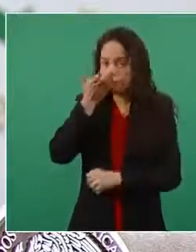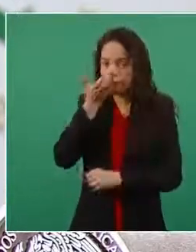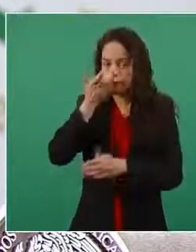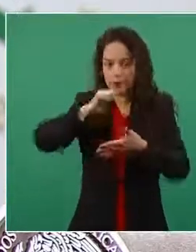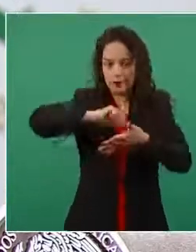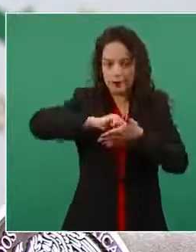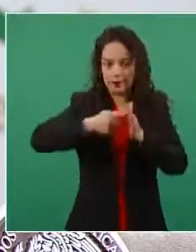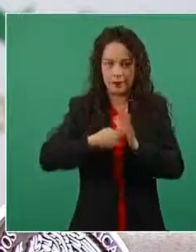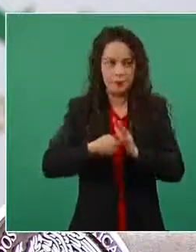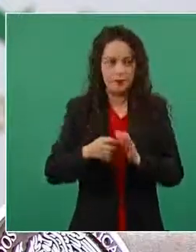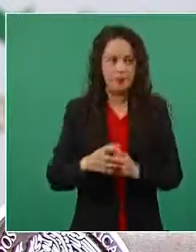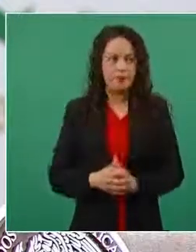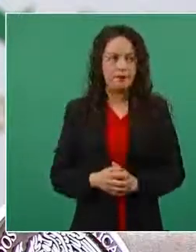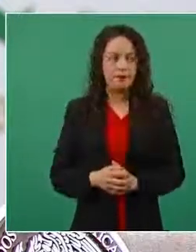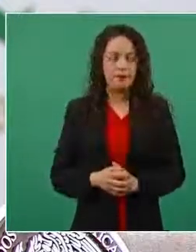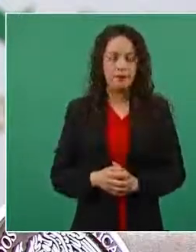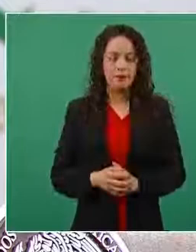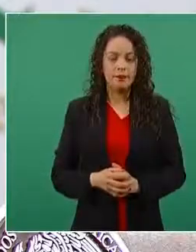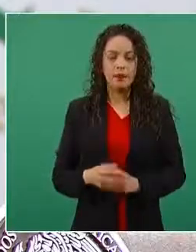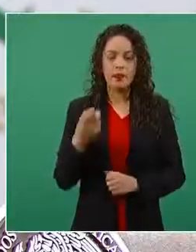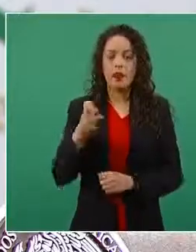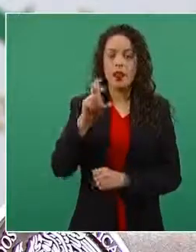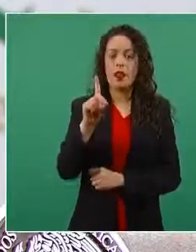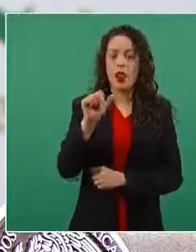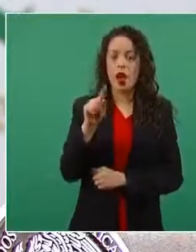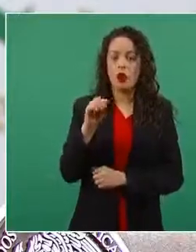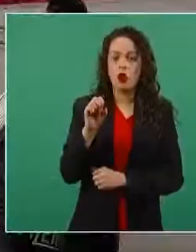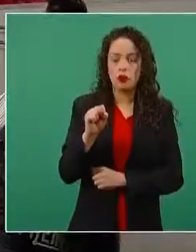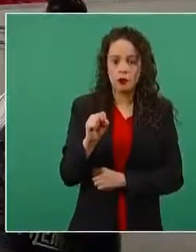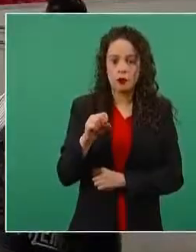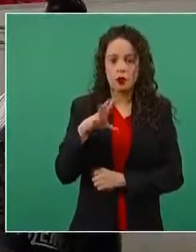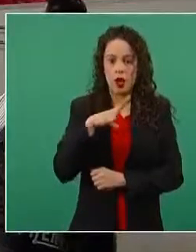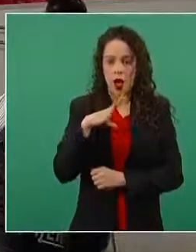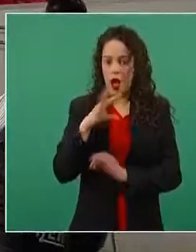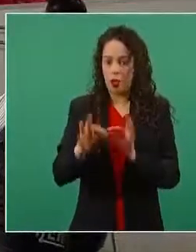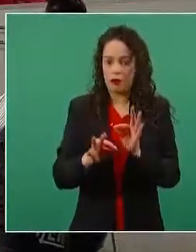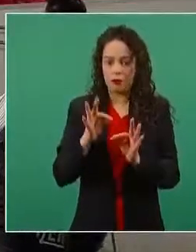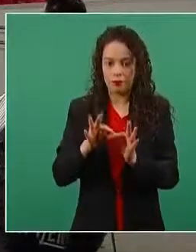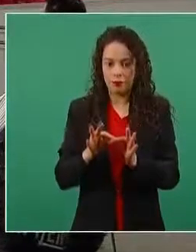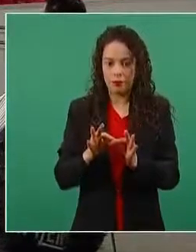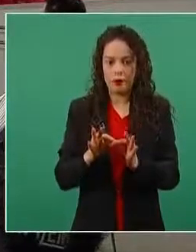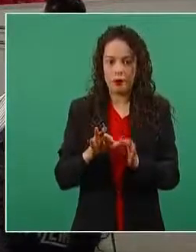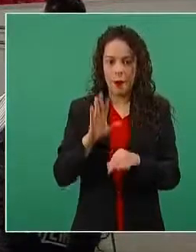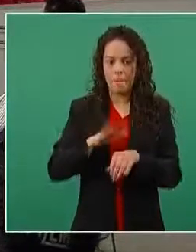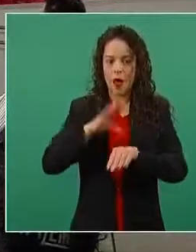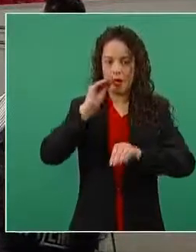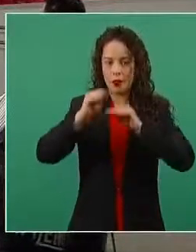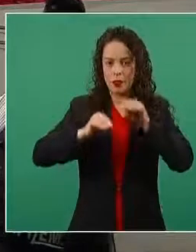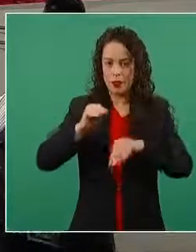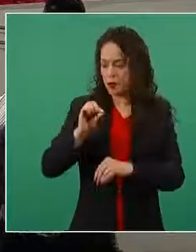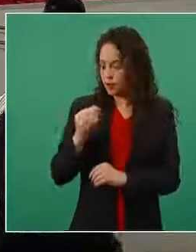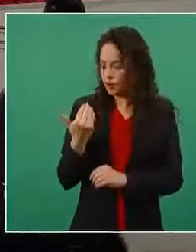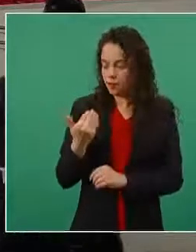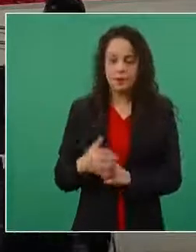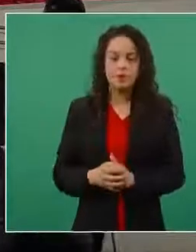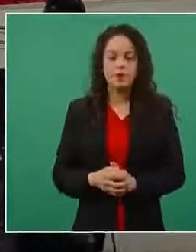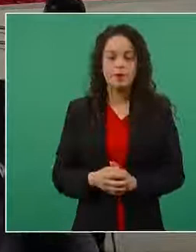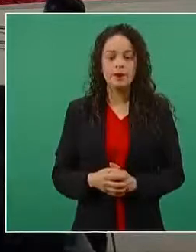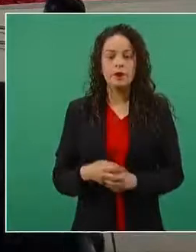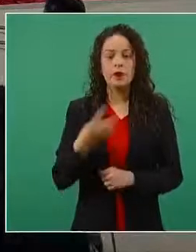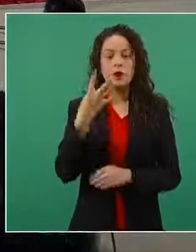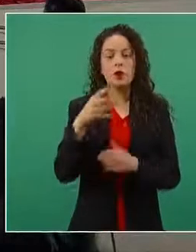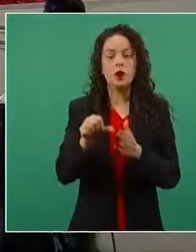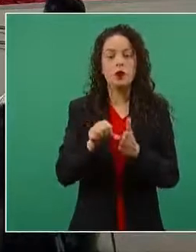las noches. Este es con los datos más actualizados hasta ayer por la tarde. Destacamos lo que ya señala mi secretario, 4